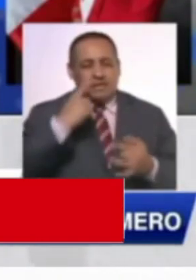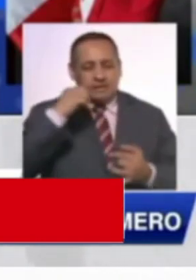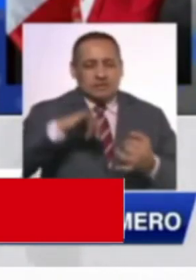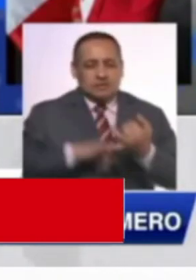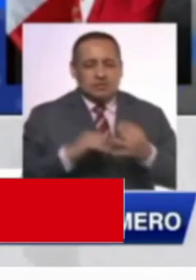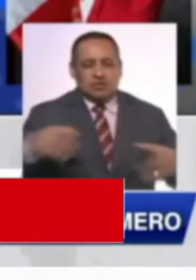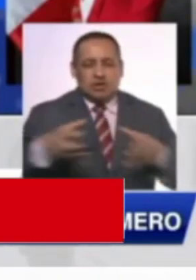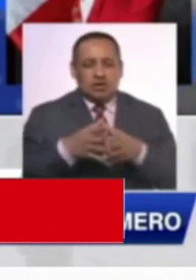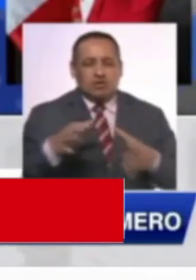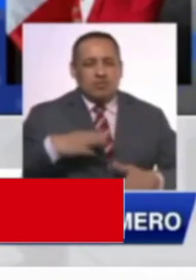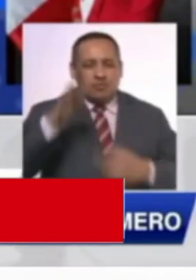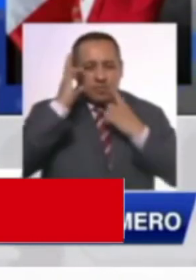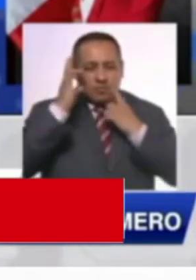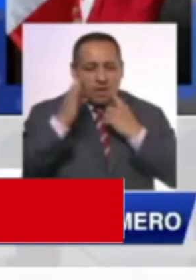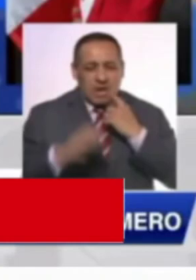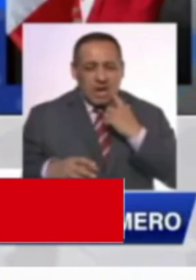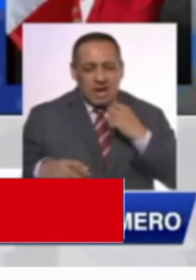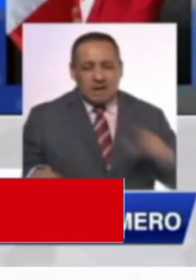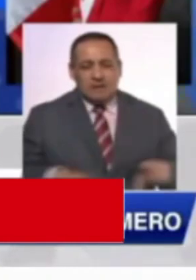fujifascismo